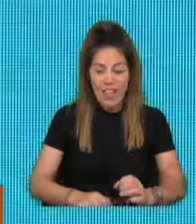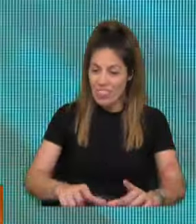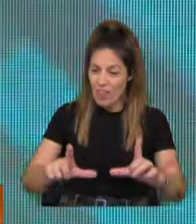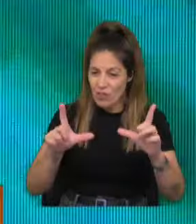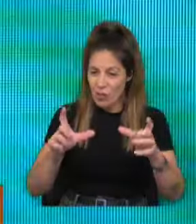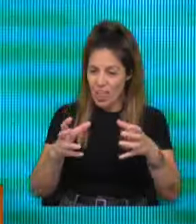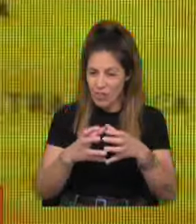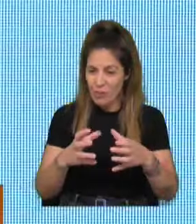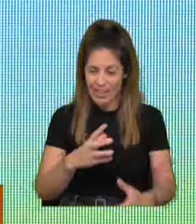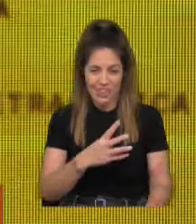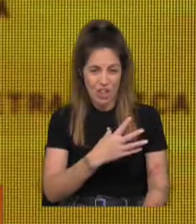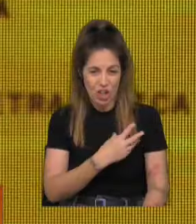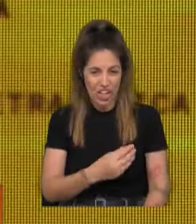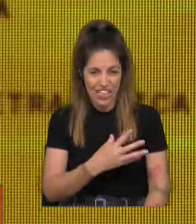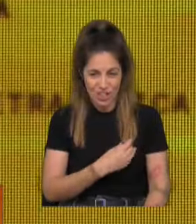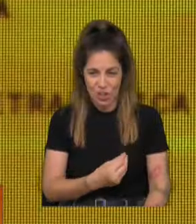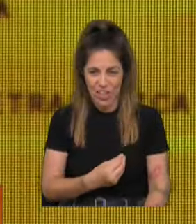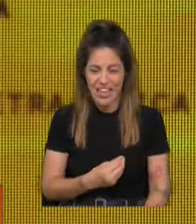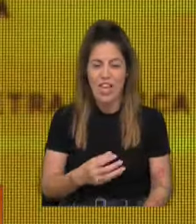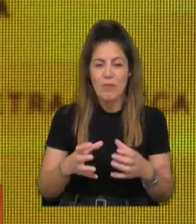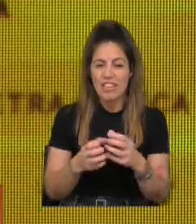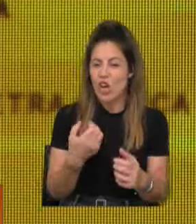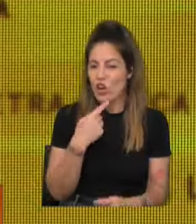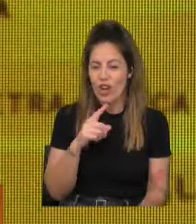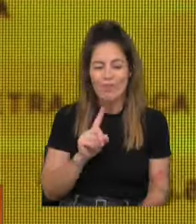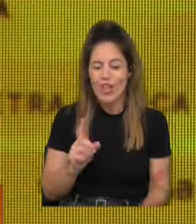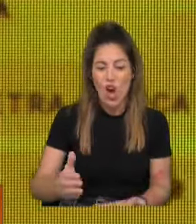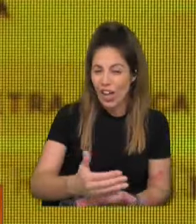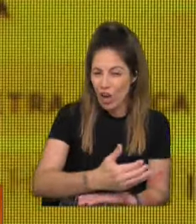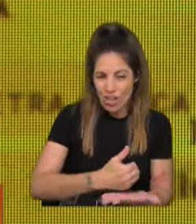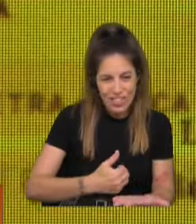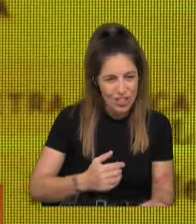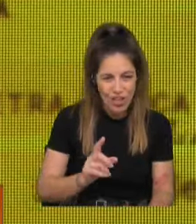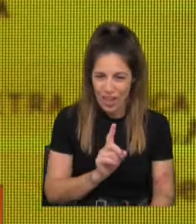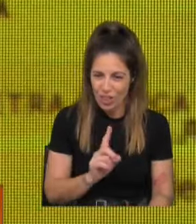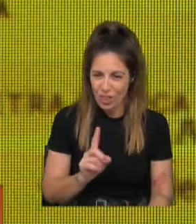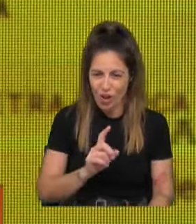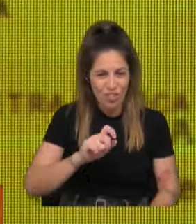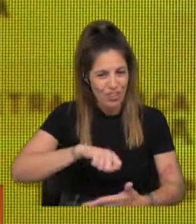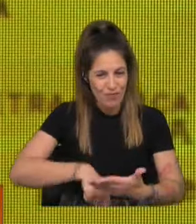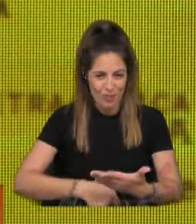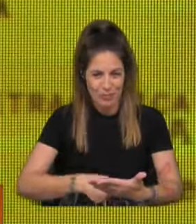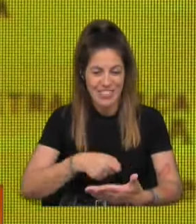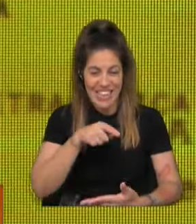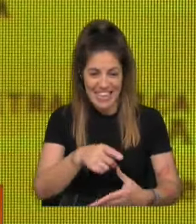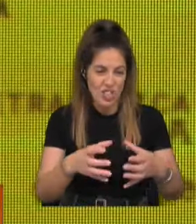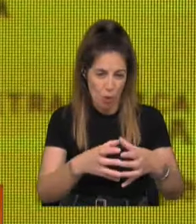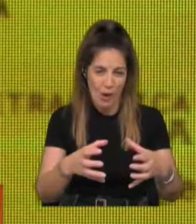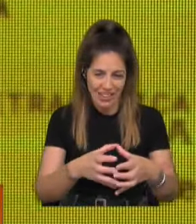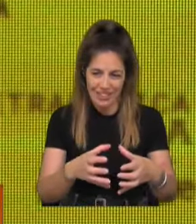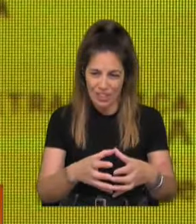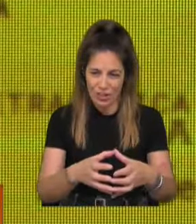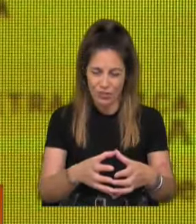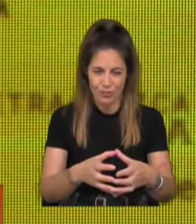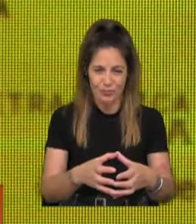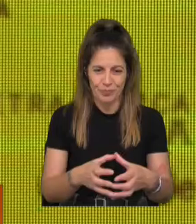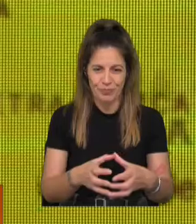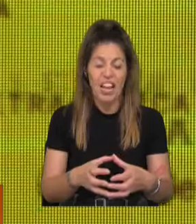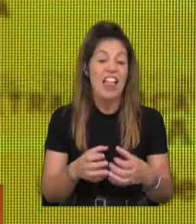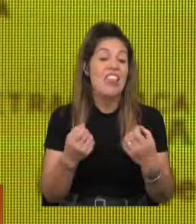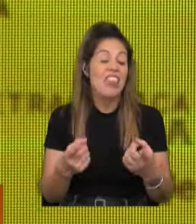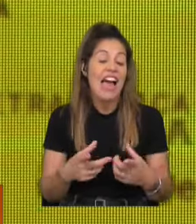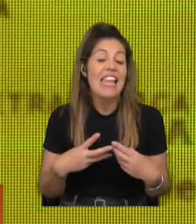partido nacional y y del partido Colorado pero no recolecciones de firmas En ese sentido da